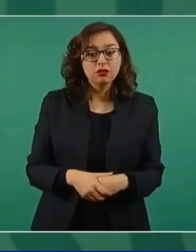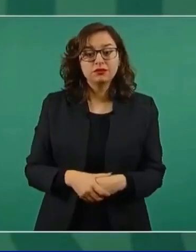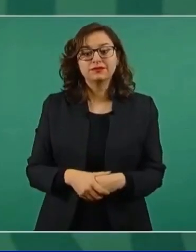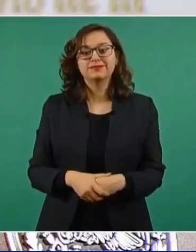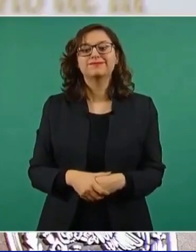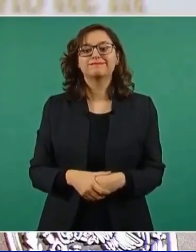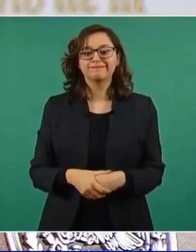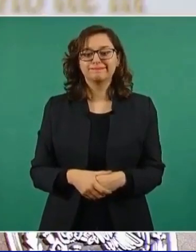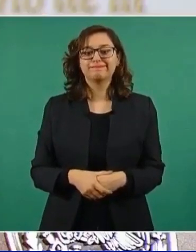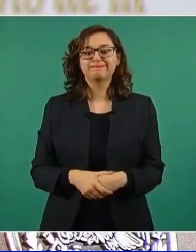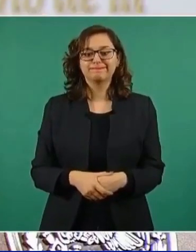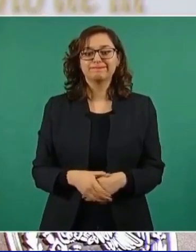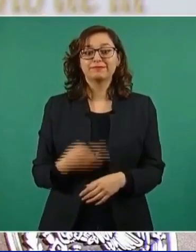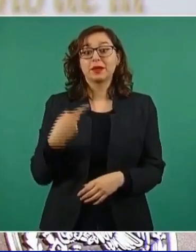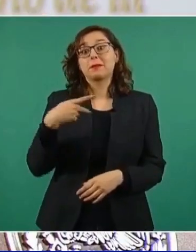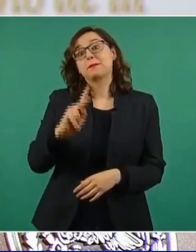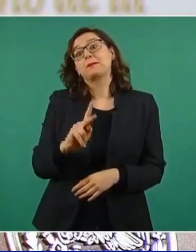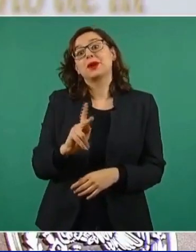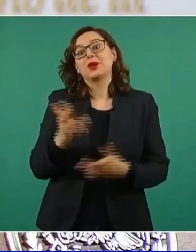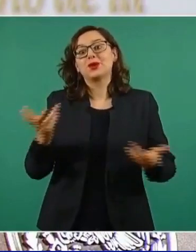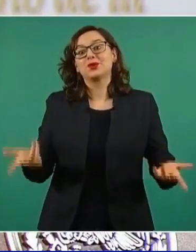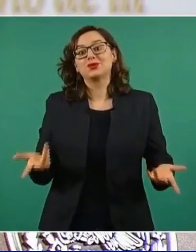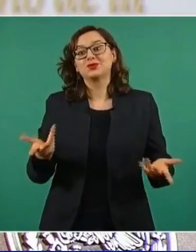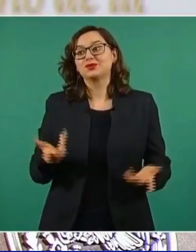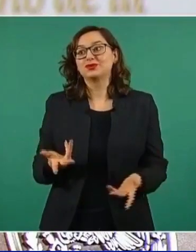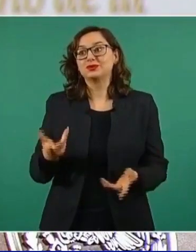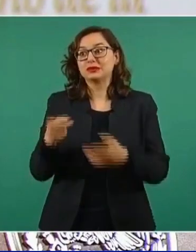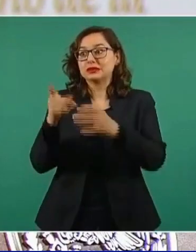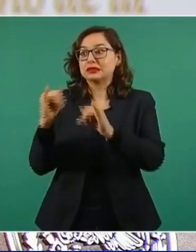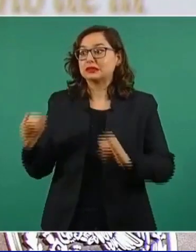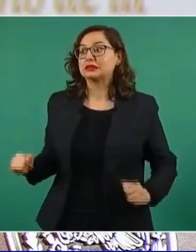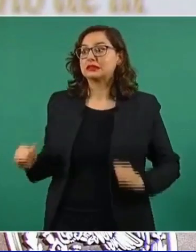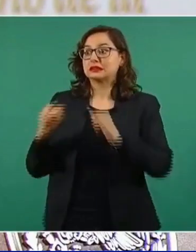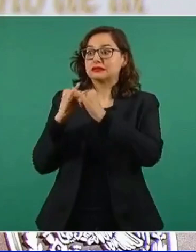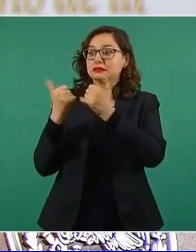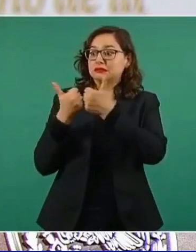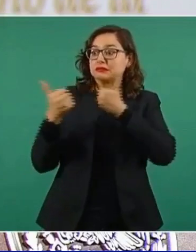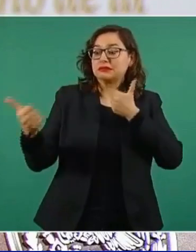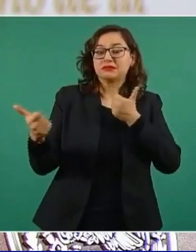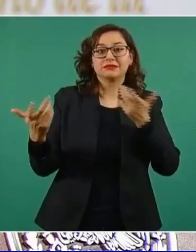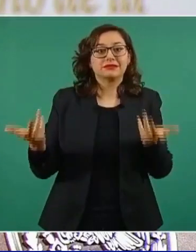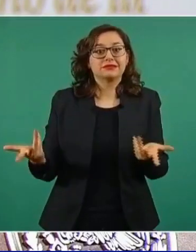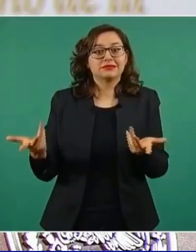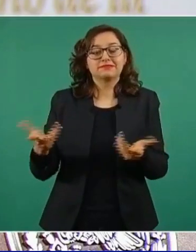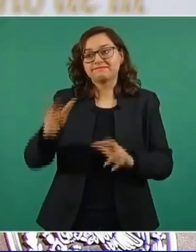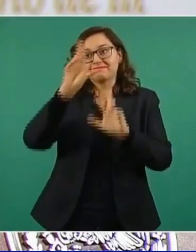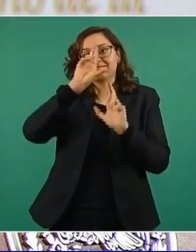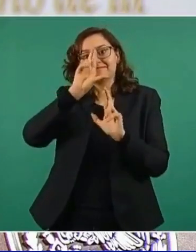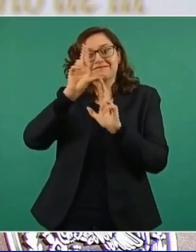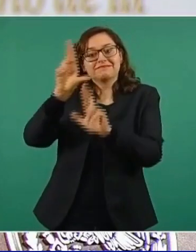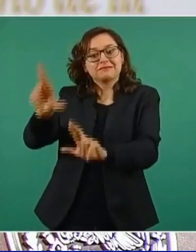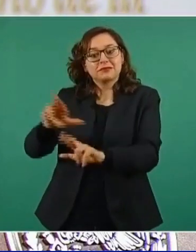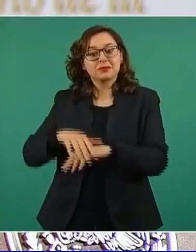nosotros somos respetuosos de las instituciones, somos demócratas,